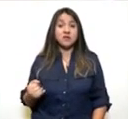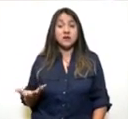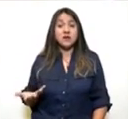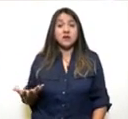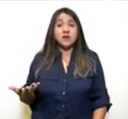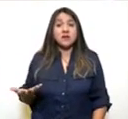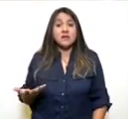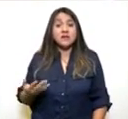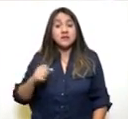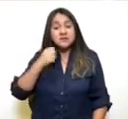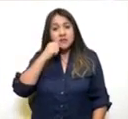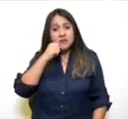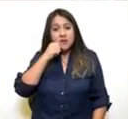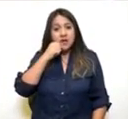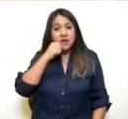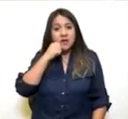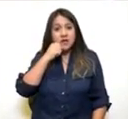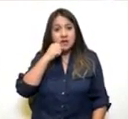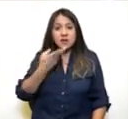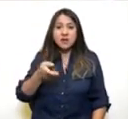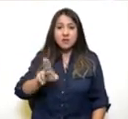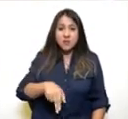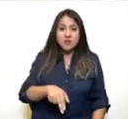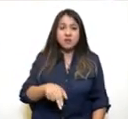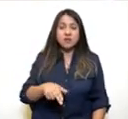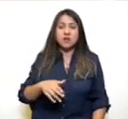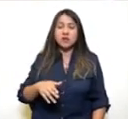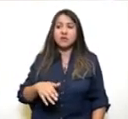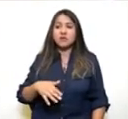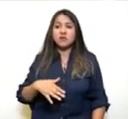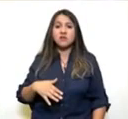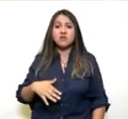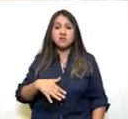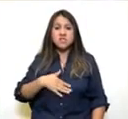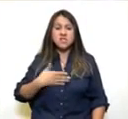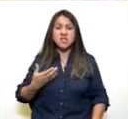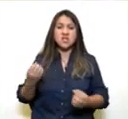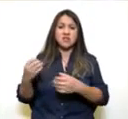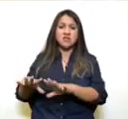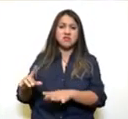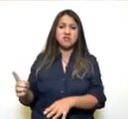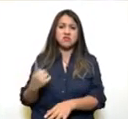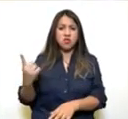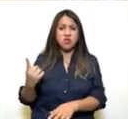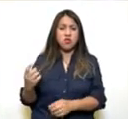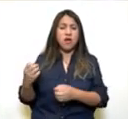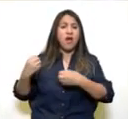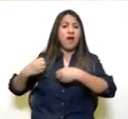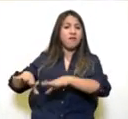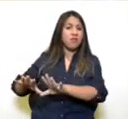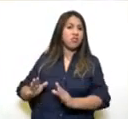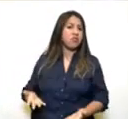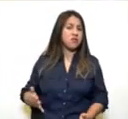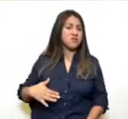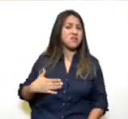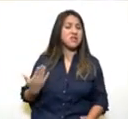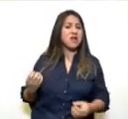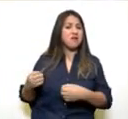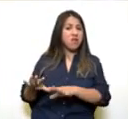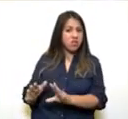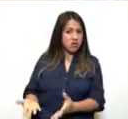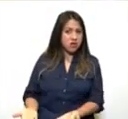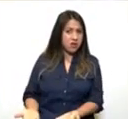con insisto con el desamparo con el abandono y no solamente